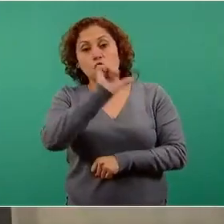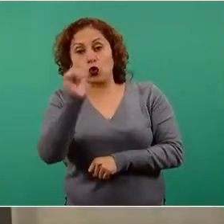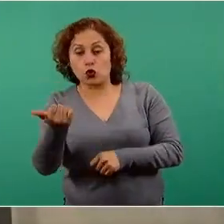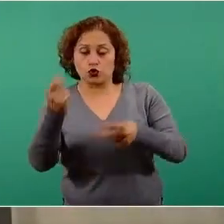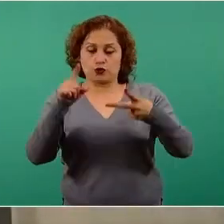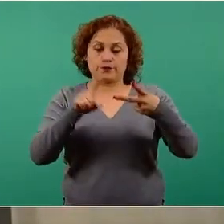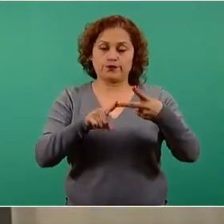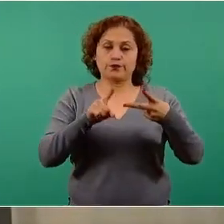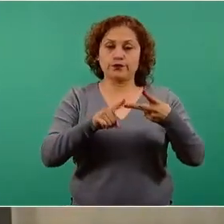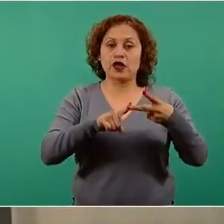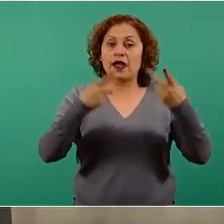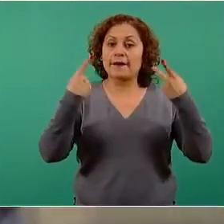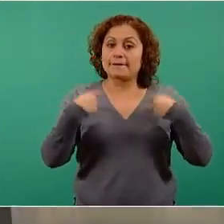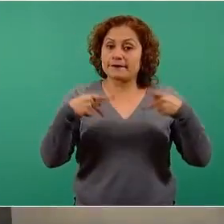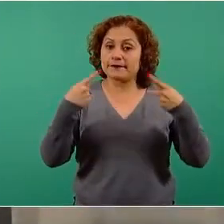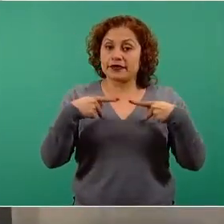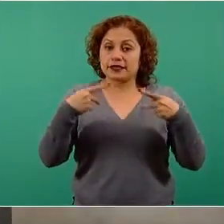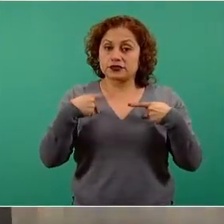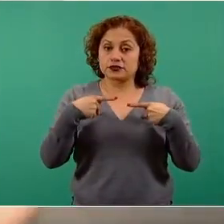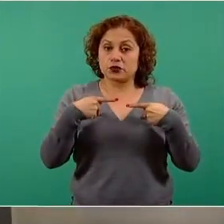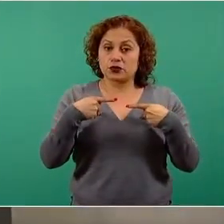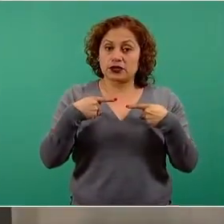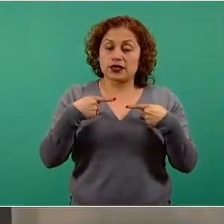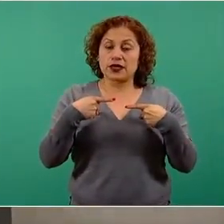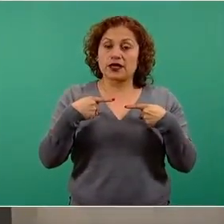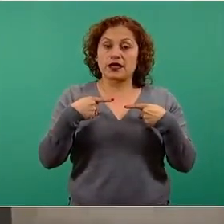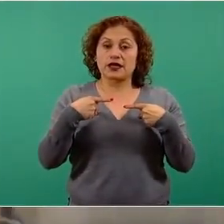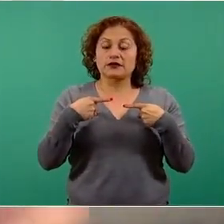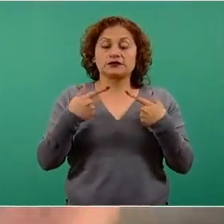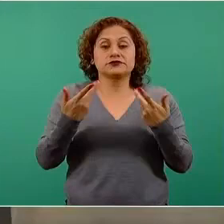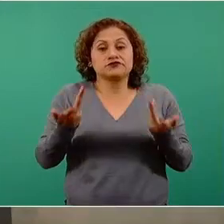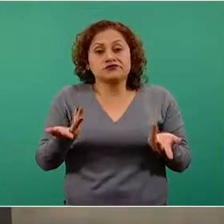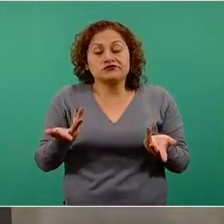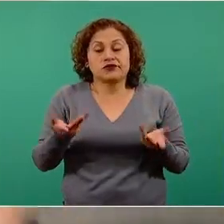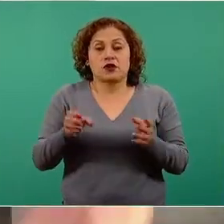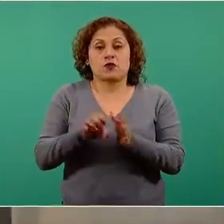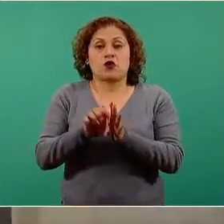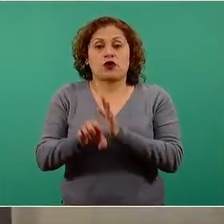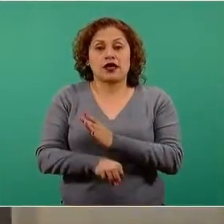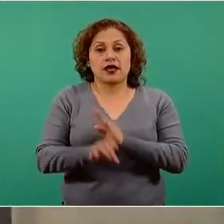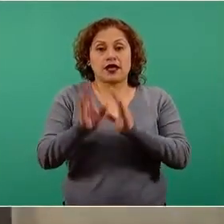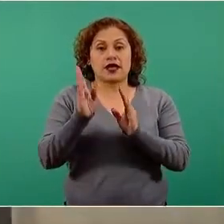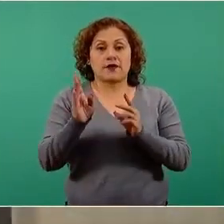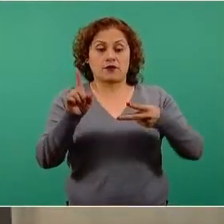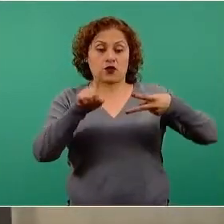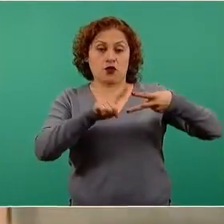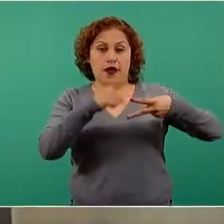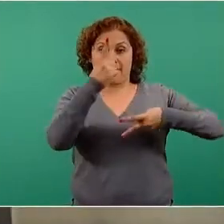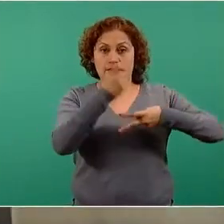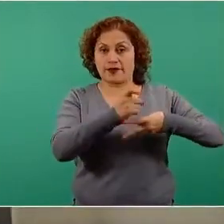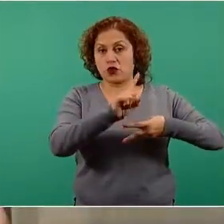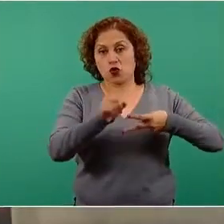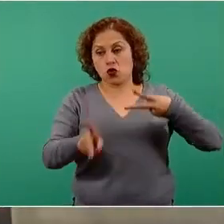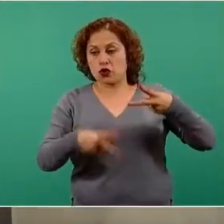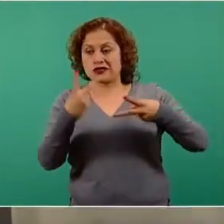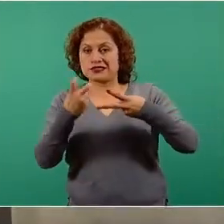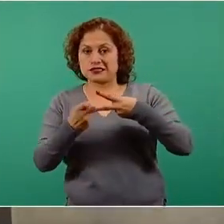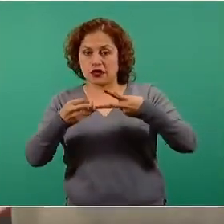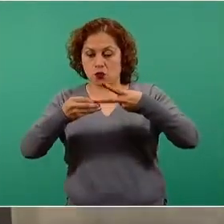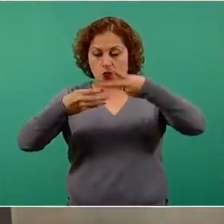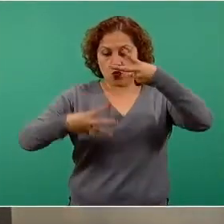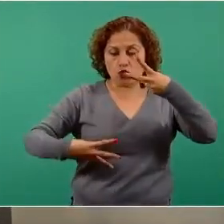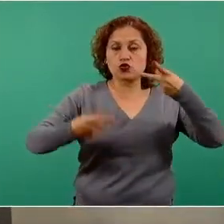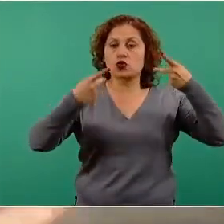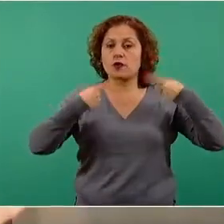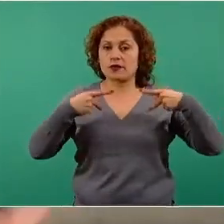línea, no implica ninguna clase de discriminación o niveles de importancia. Es un término técnico,